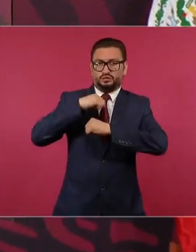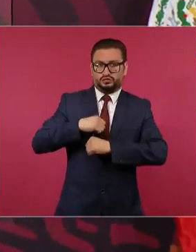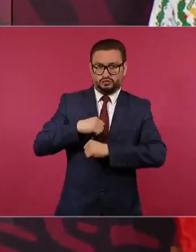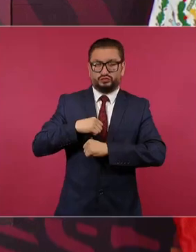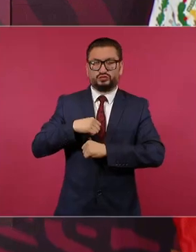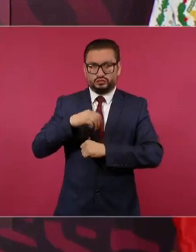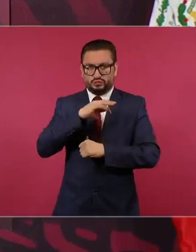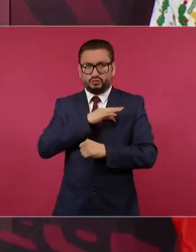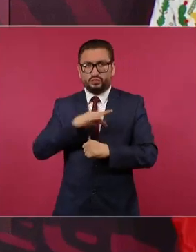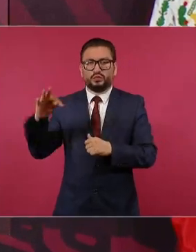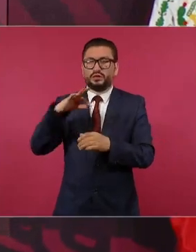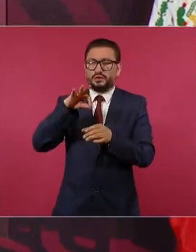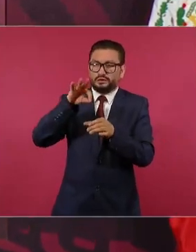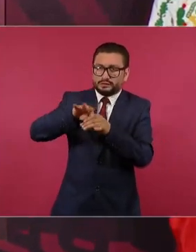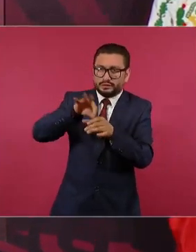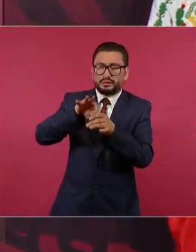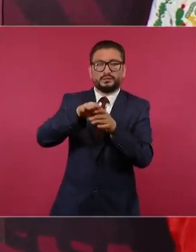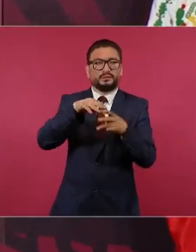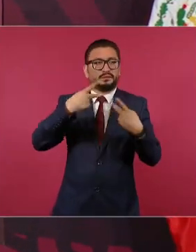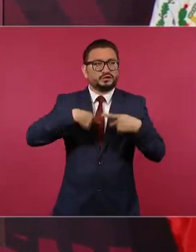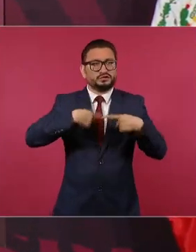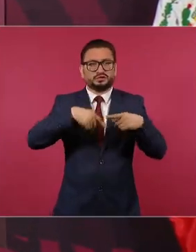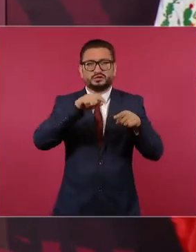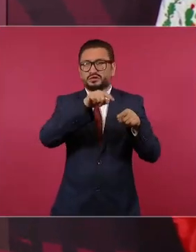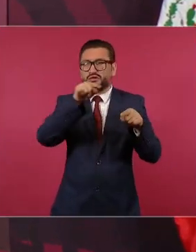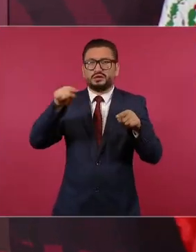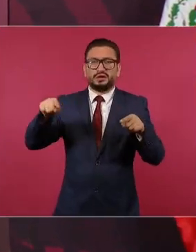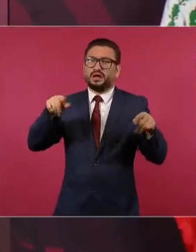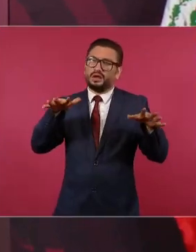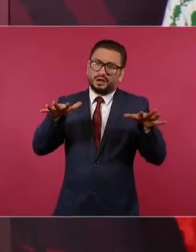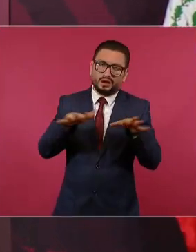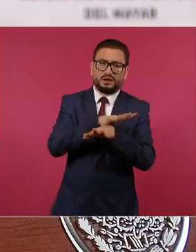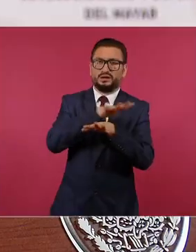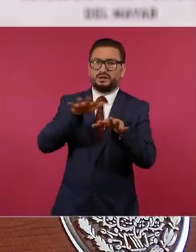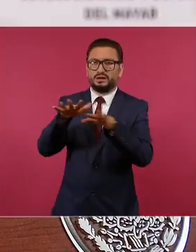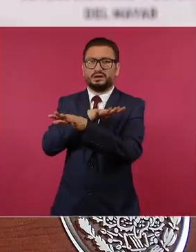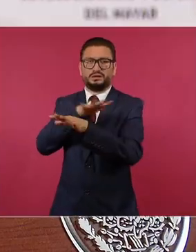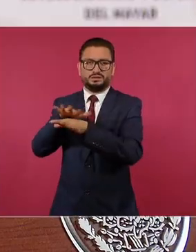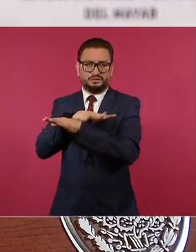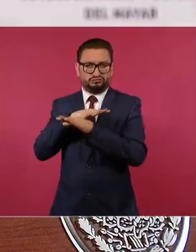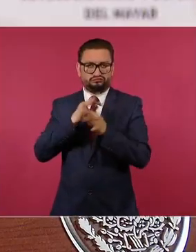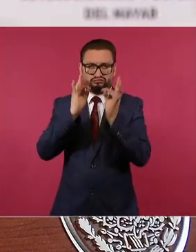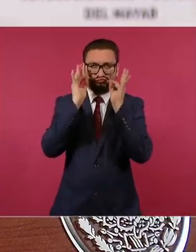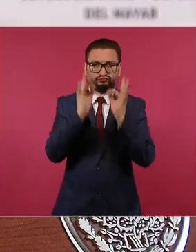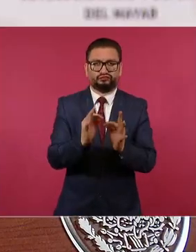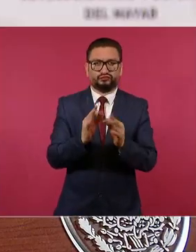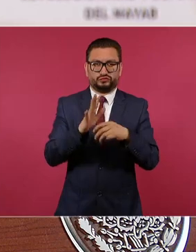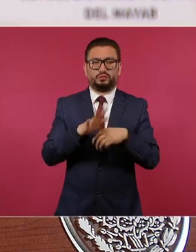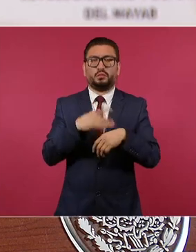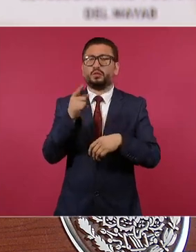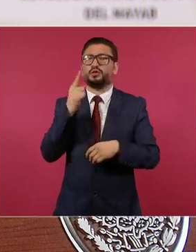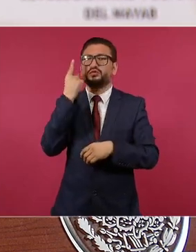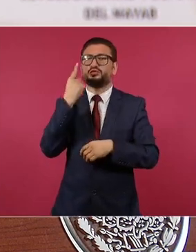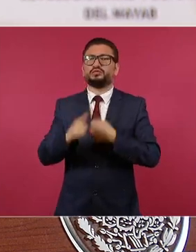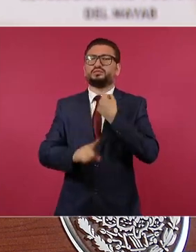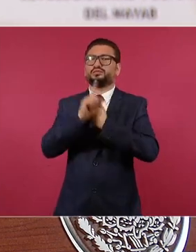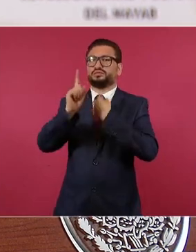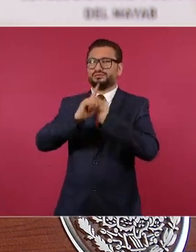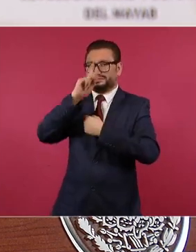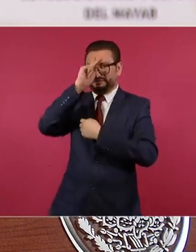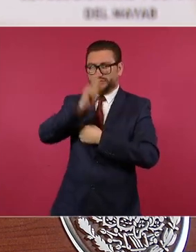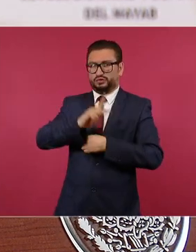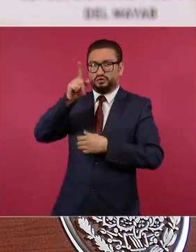renovación tajante del Poder Judicial, porque su principal problema es la